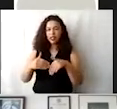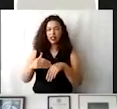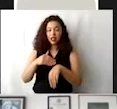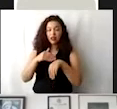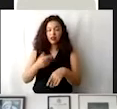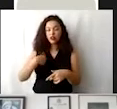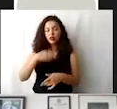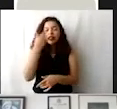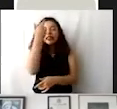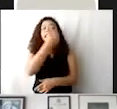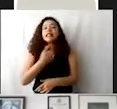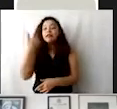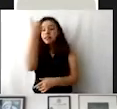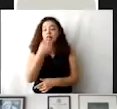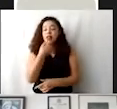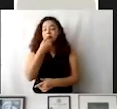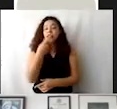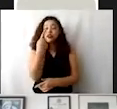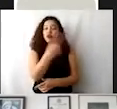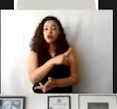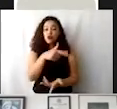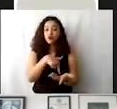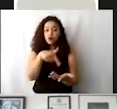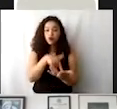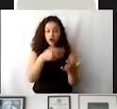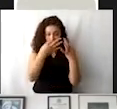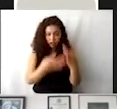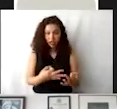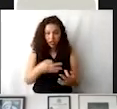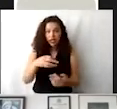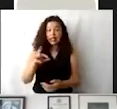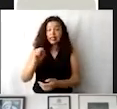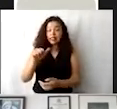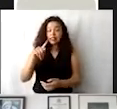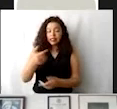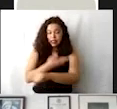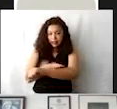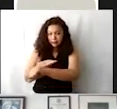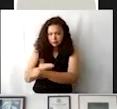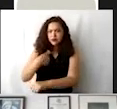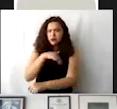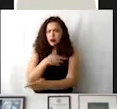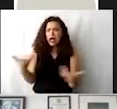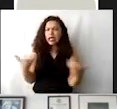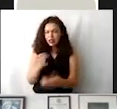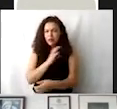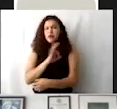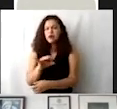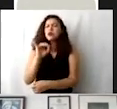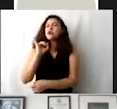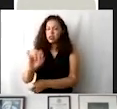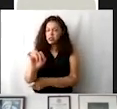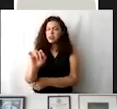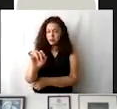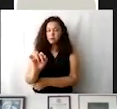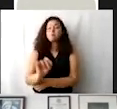cerciorarnos del domicilio fiscal que esté registrado ante el SAT, lo podemos hacer, ¿sí? De